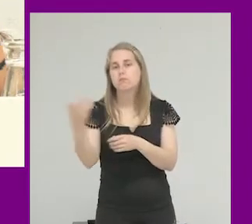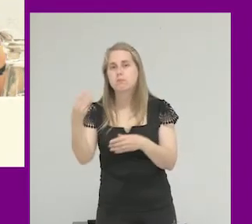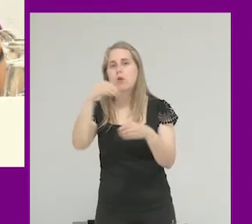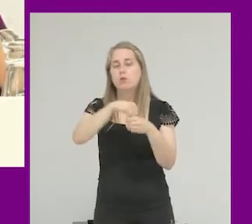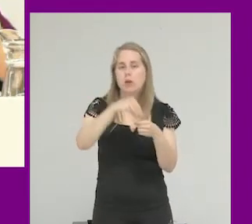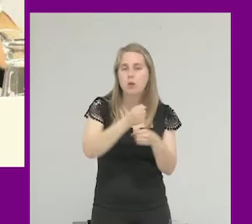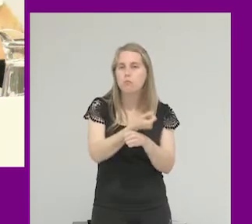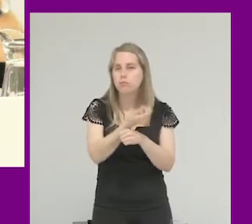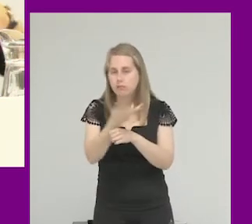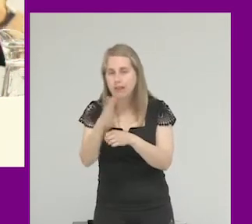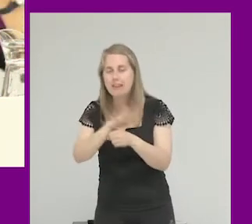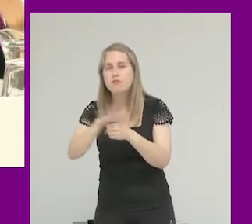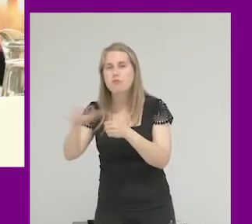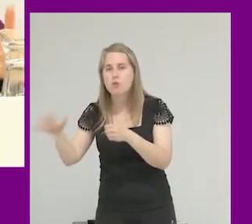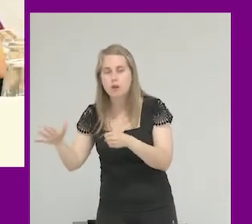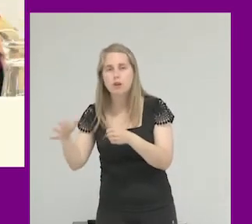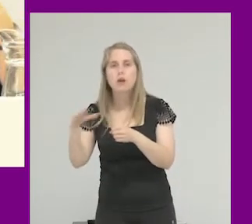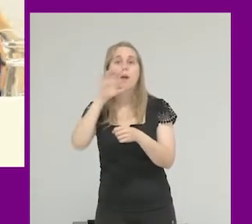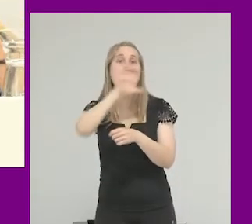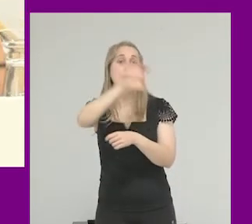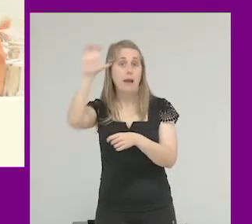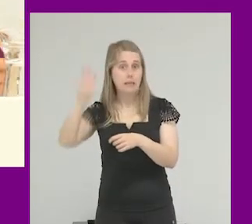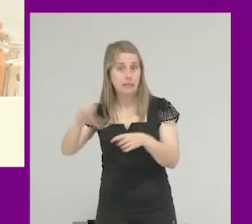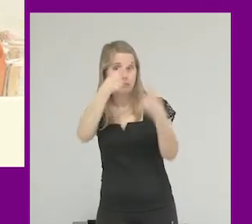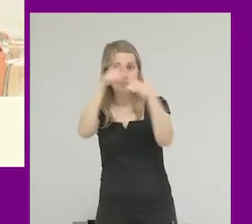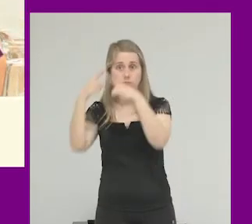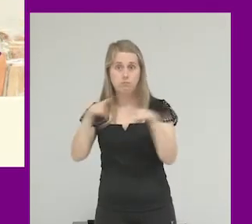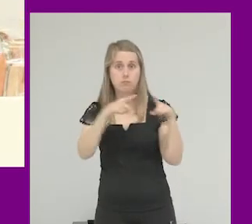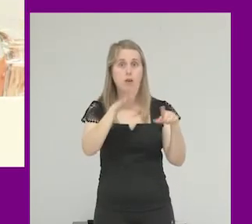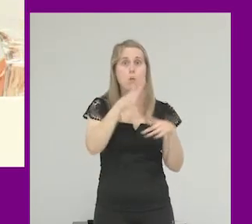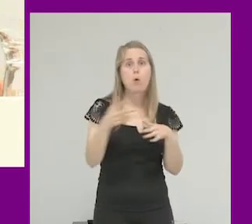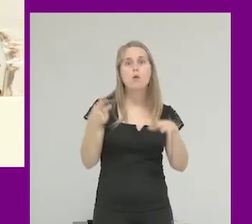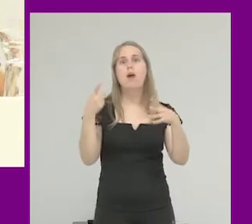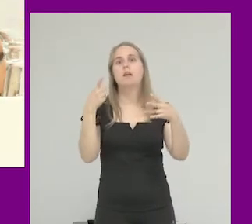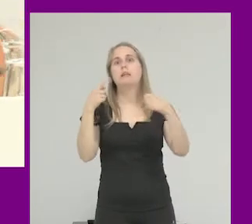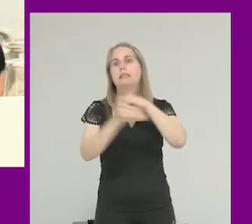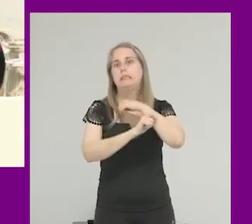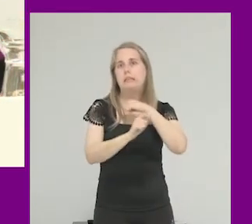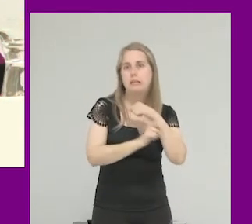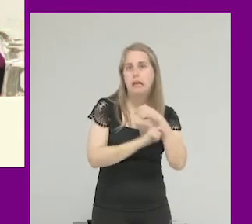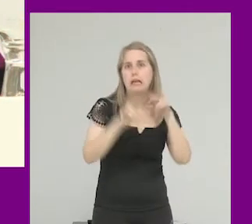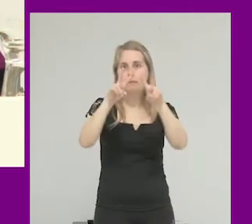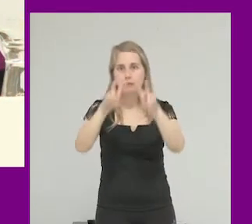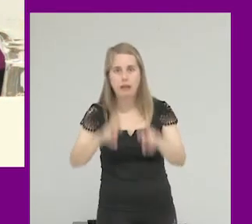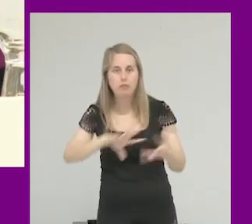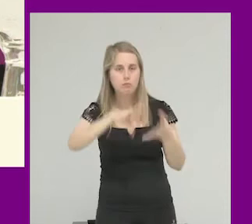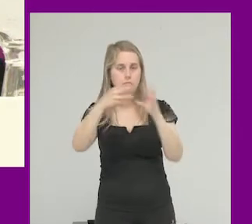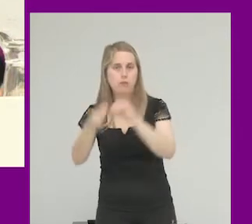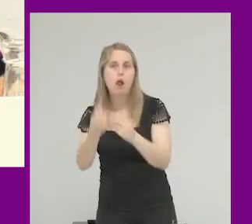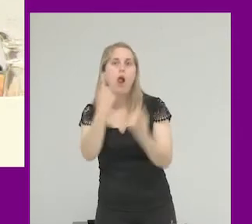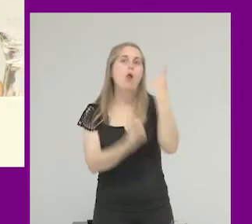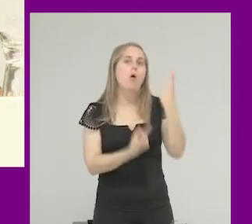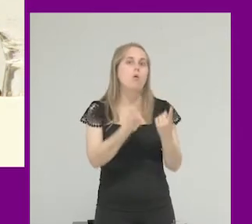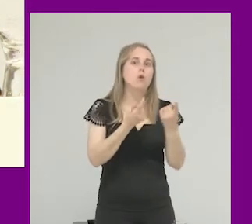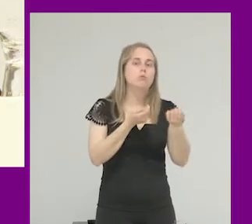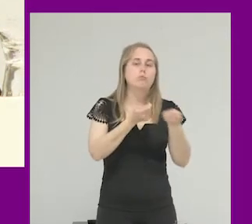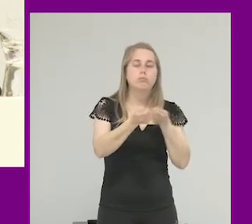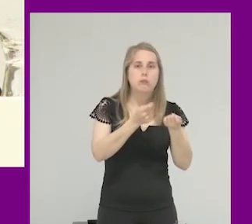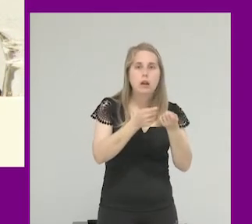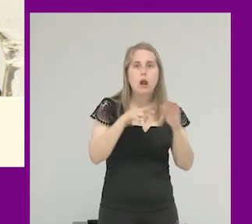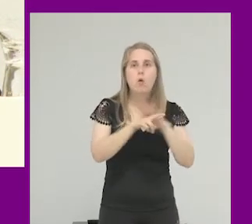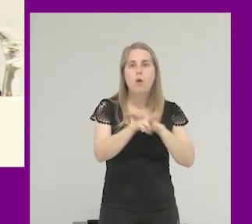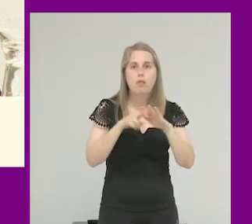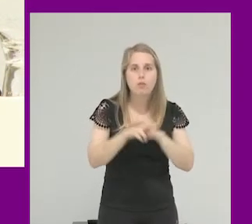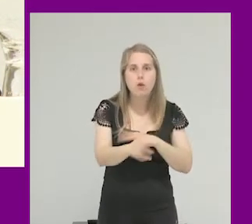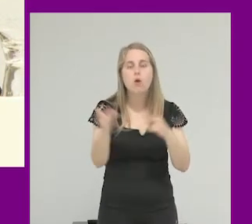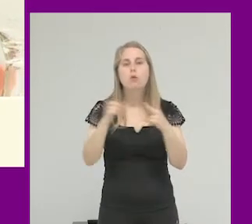van influyendo en los diferentes países que se van adoptando estrategias de investigación, en algunos casos regulación de